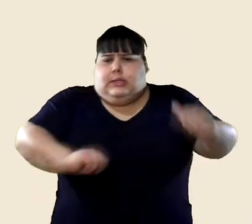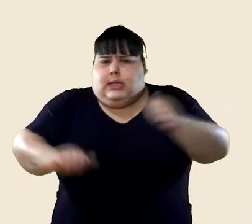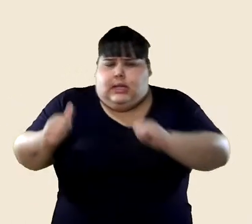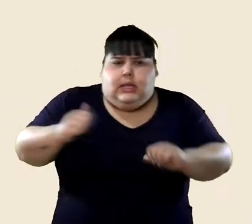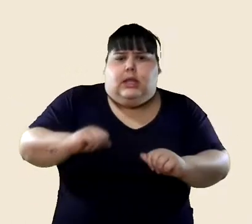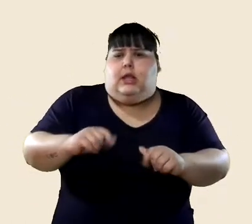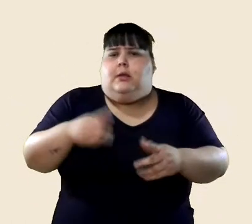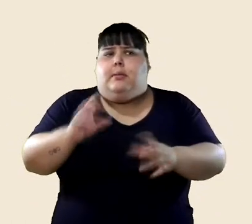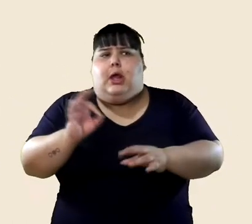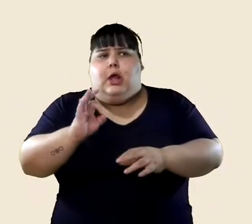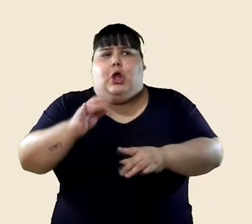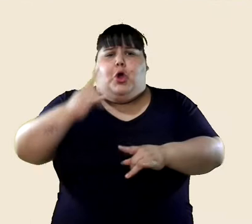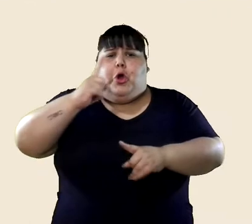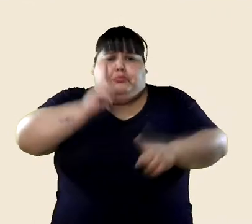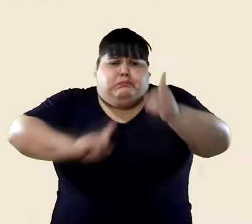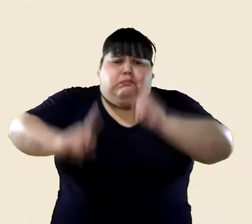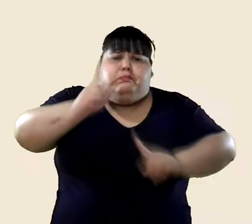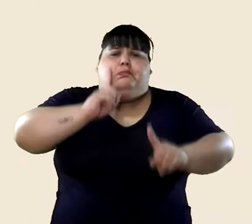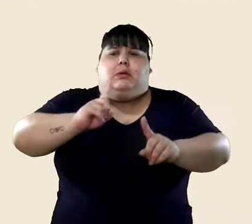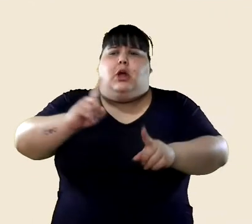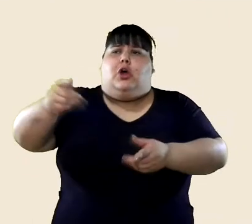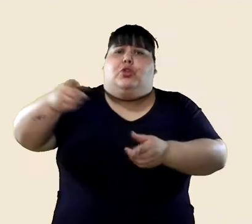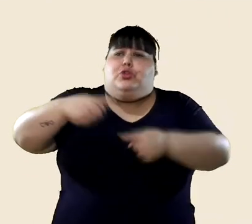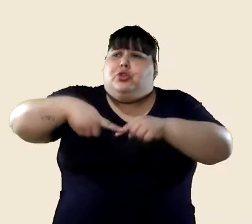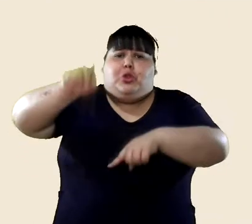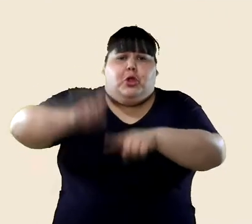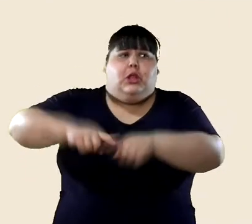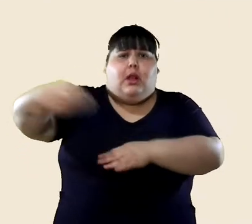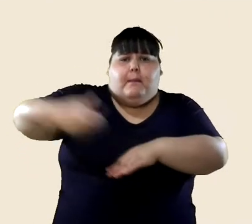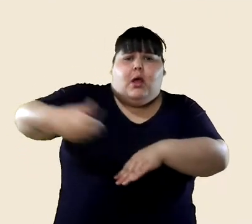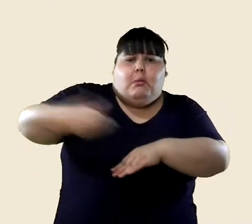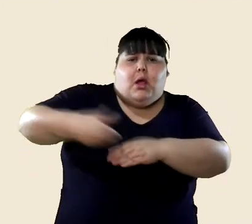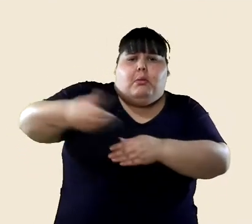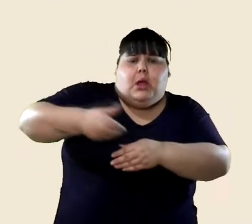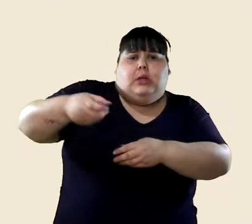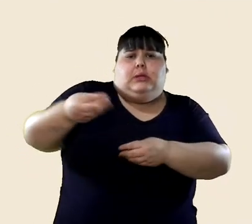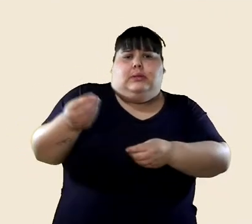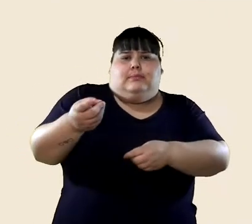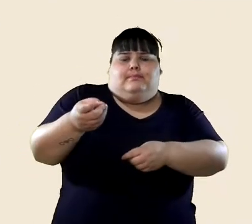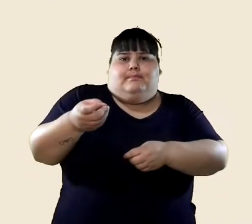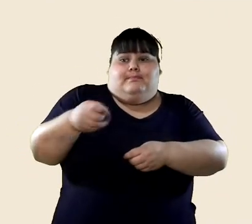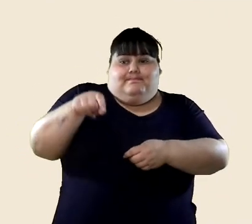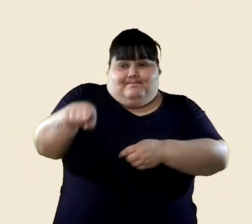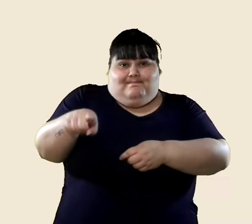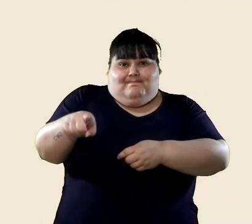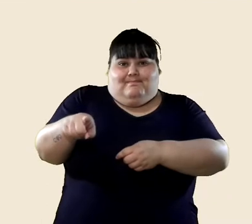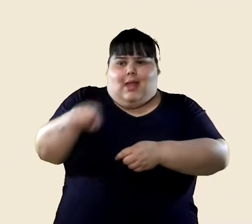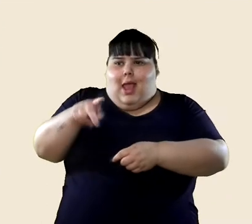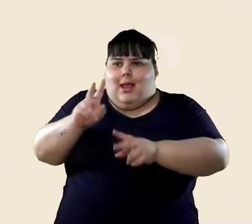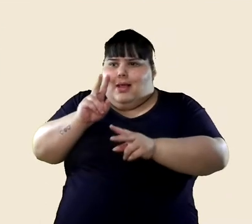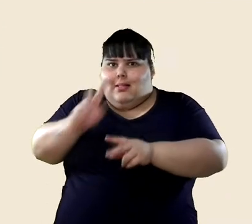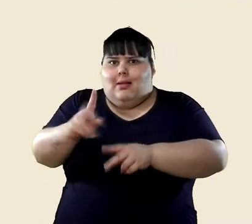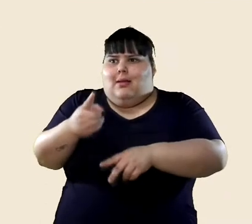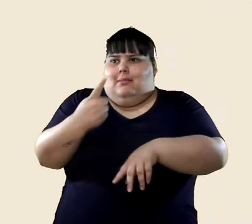todo el tiempo, o llorar, o pedir cosas todo el tiempo, no parar de pedir cosas. En realidad es el modo en que